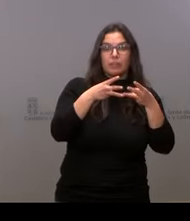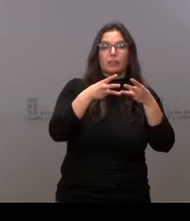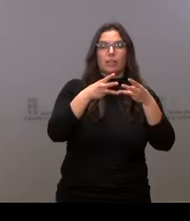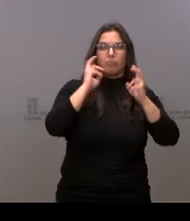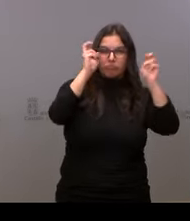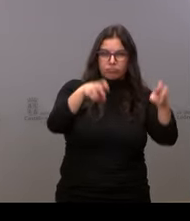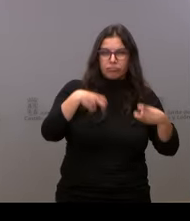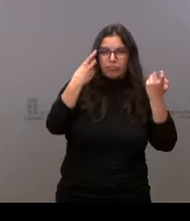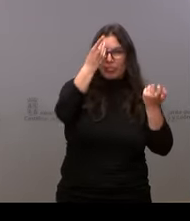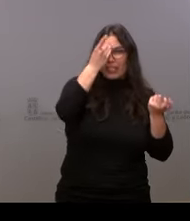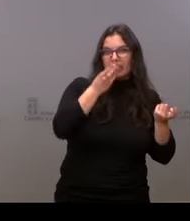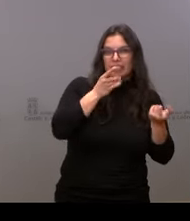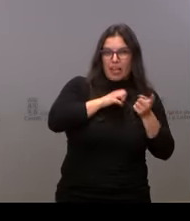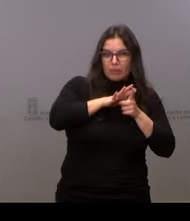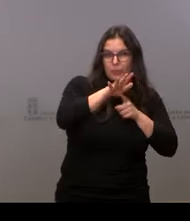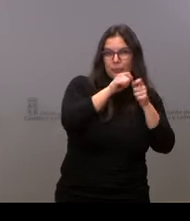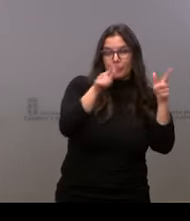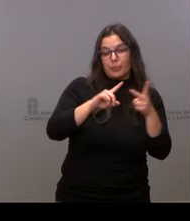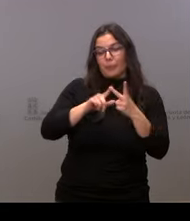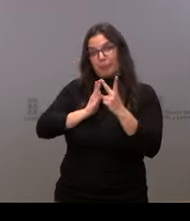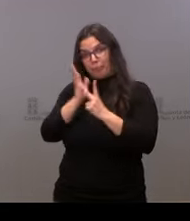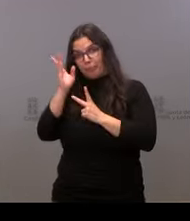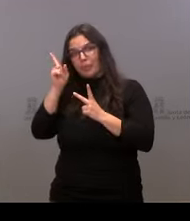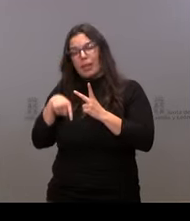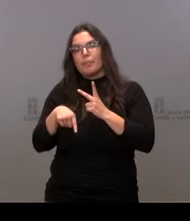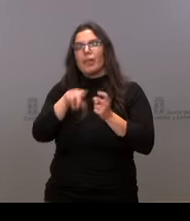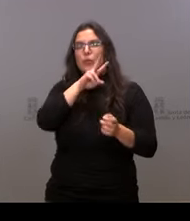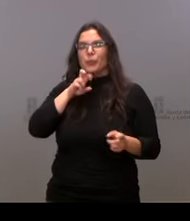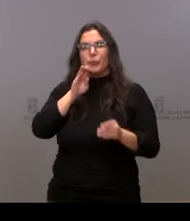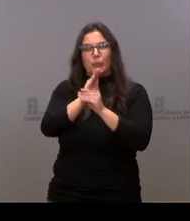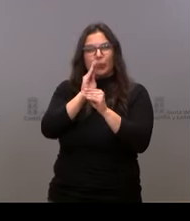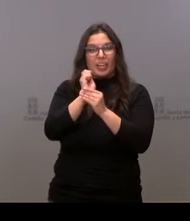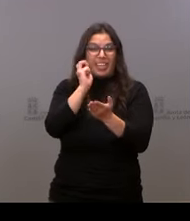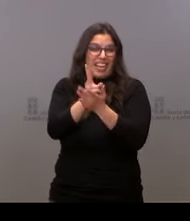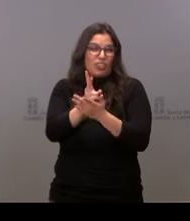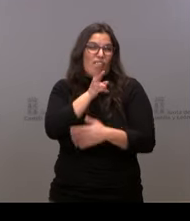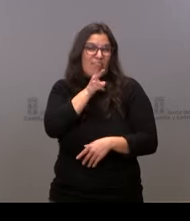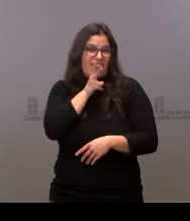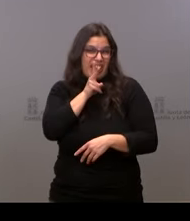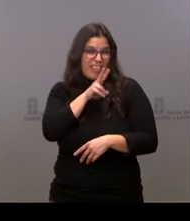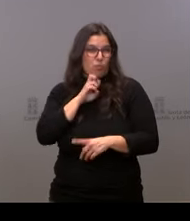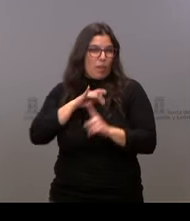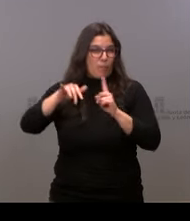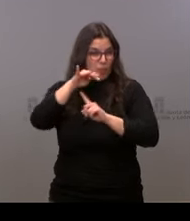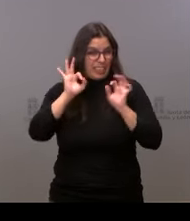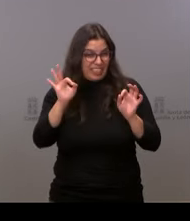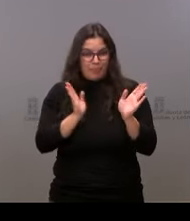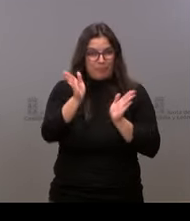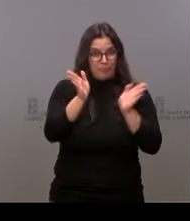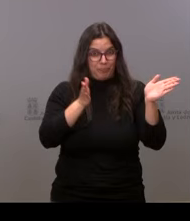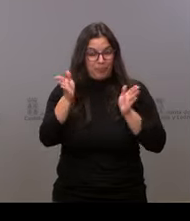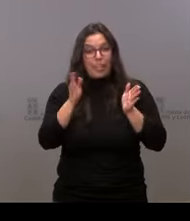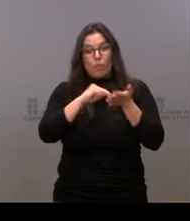y por otro lado el reto verde la sostenibilidad en fin como se quiera mencionar hemos hablado de